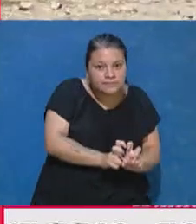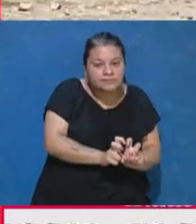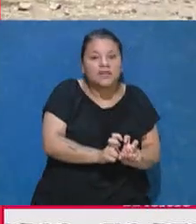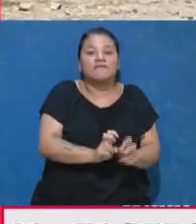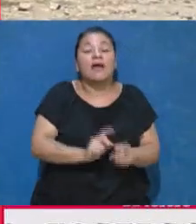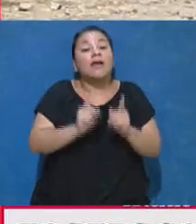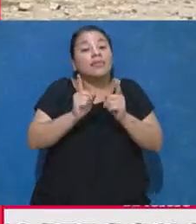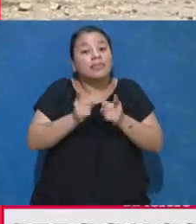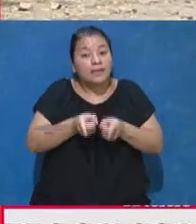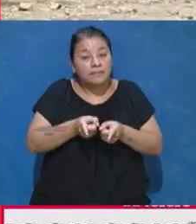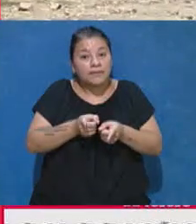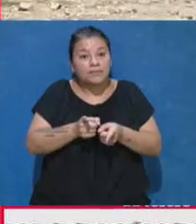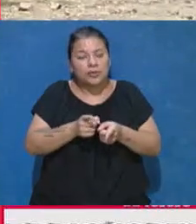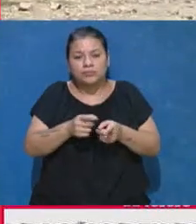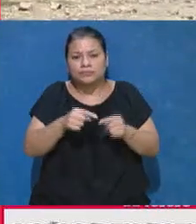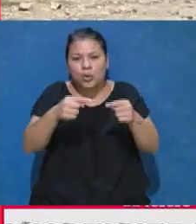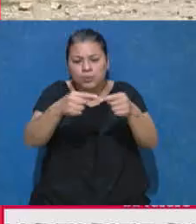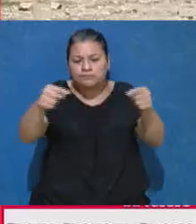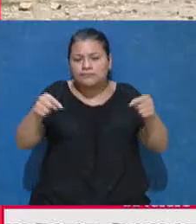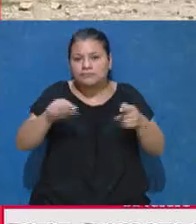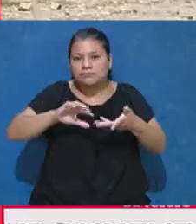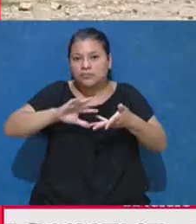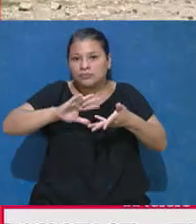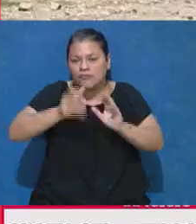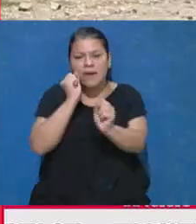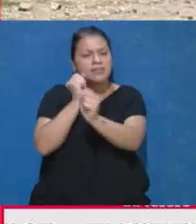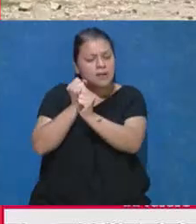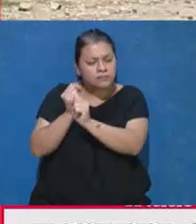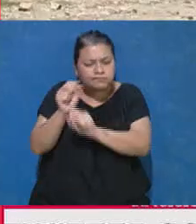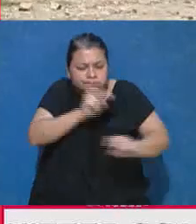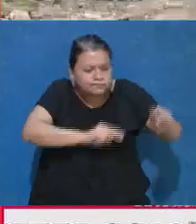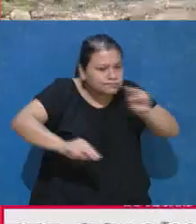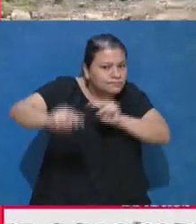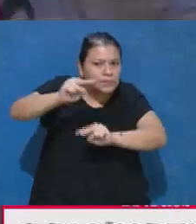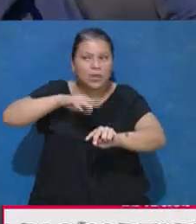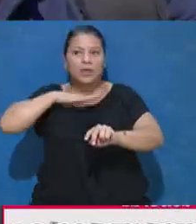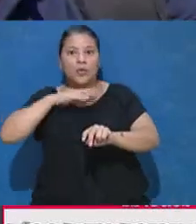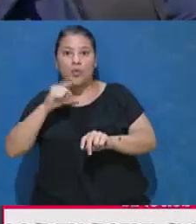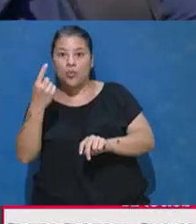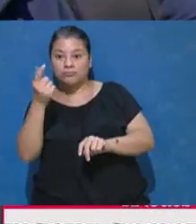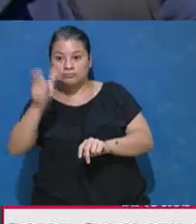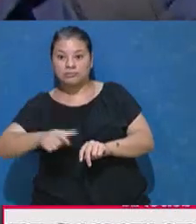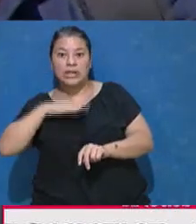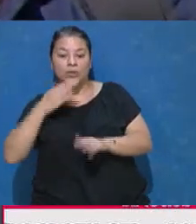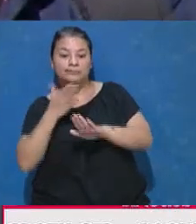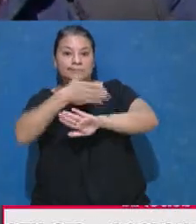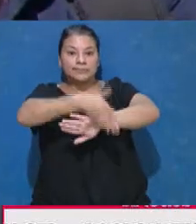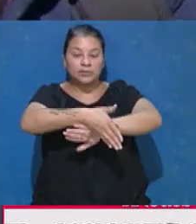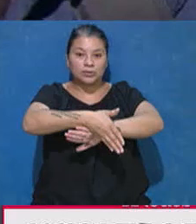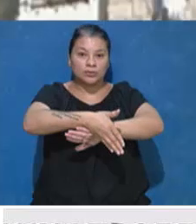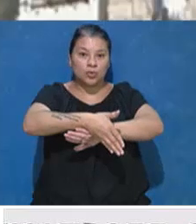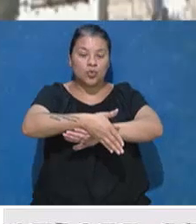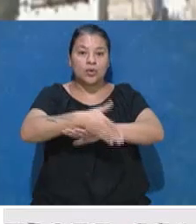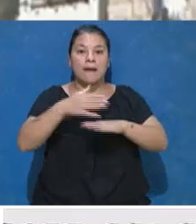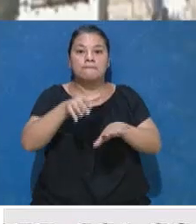y que también hay todo un operativo de búsqueda de los delincuentes uno de los cuales había ingresado al banco con una media en